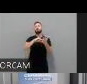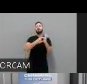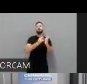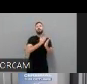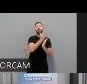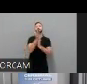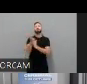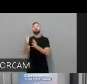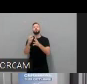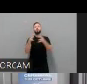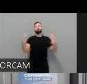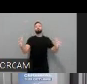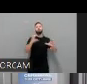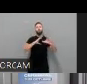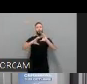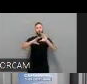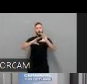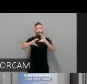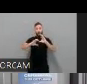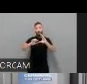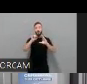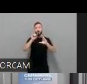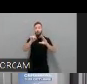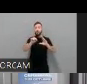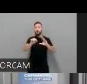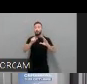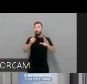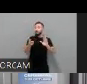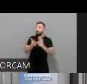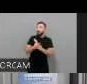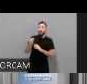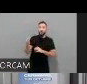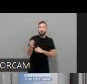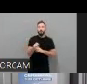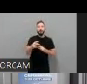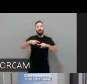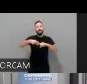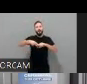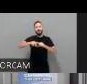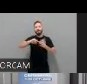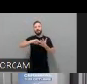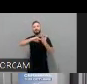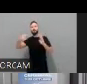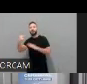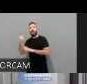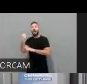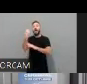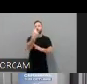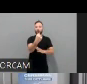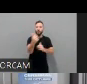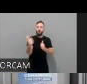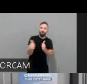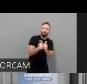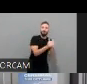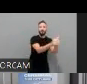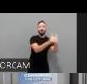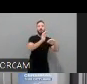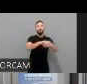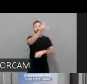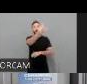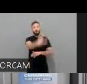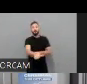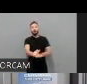de comunicación, pues debe acompañarse con las herramientas tecnológicas de apoyo que le van a permitir a esa persona